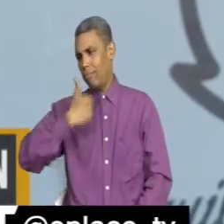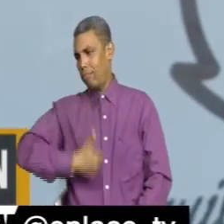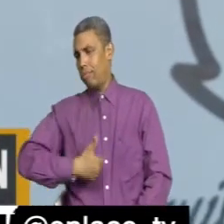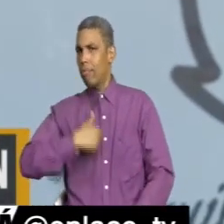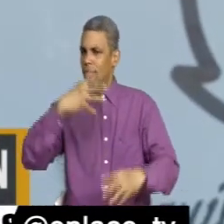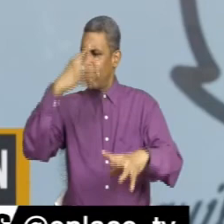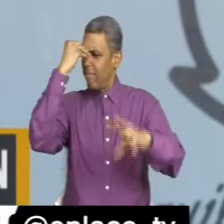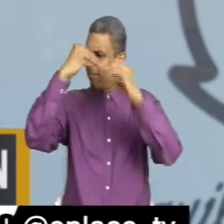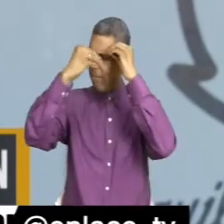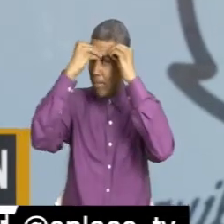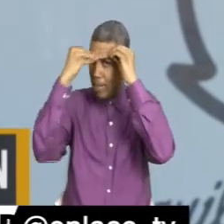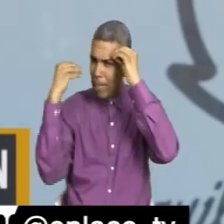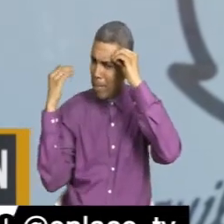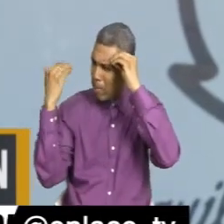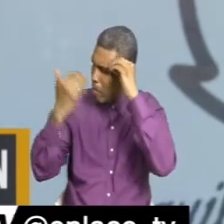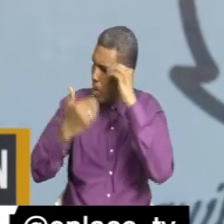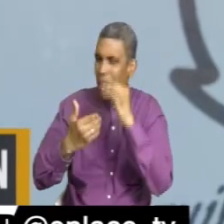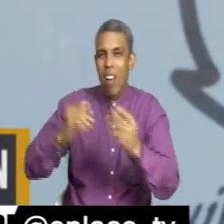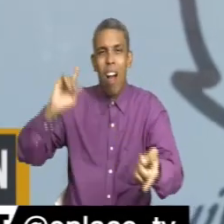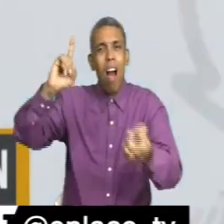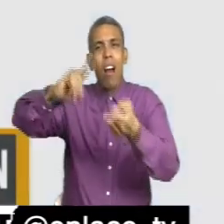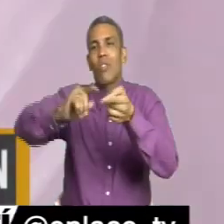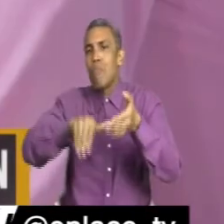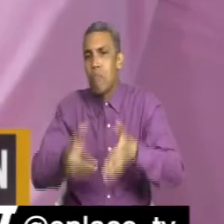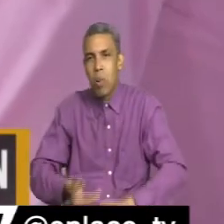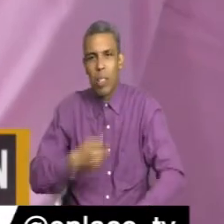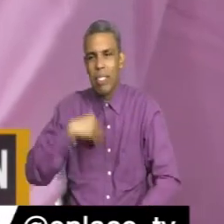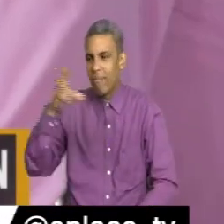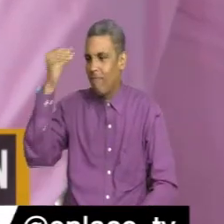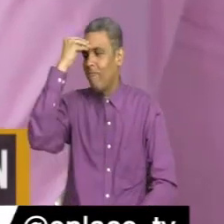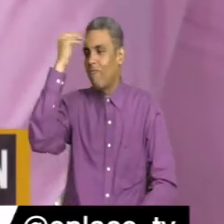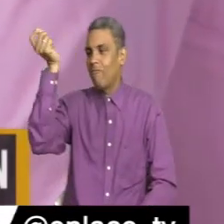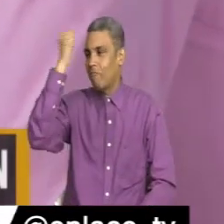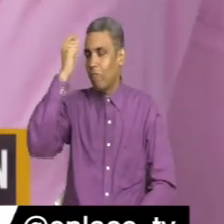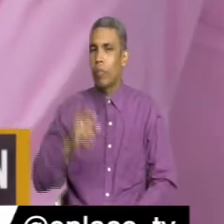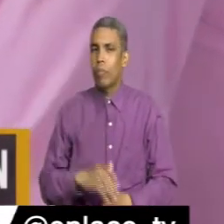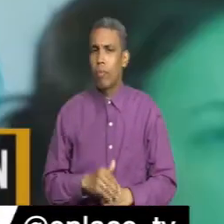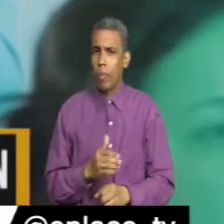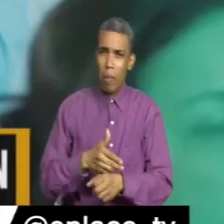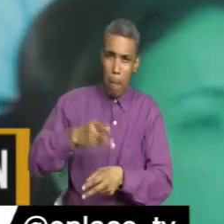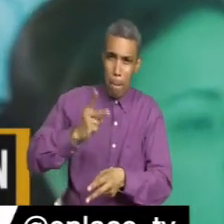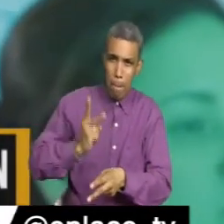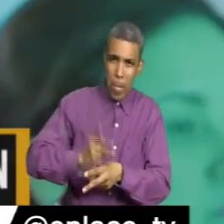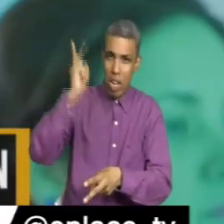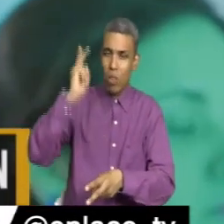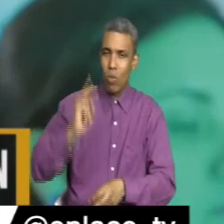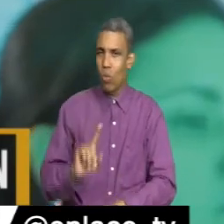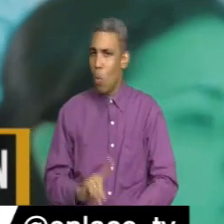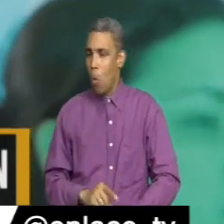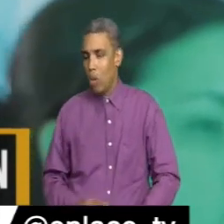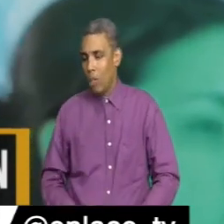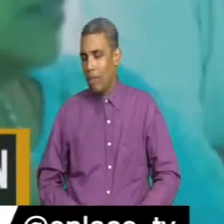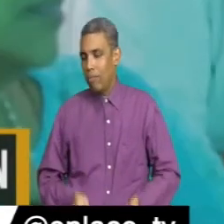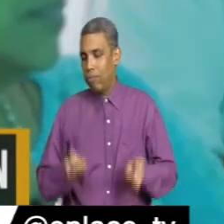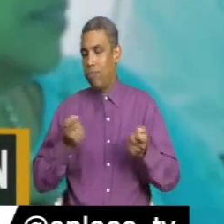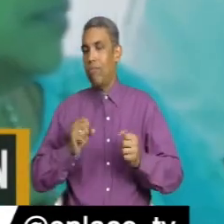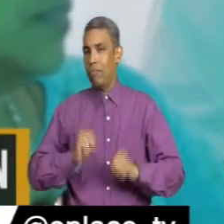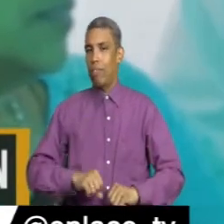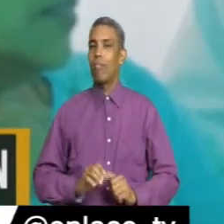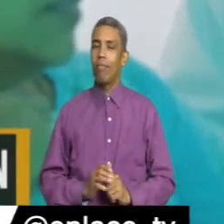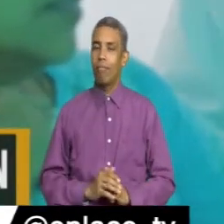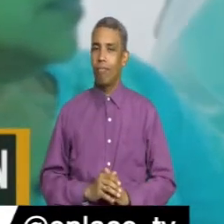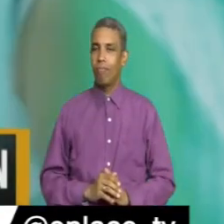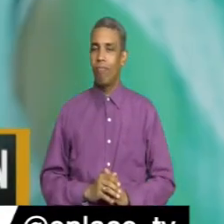pues no estamos exentos a cualquier peligro o situación que se nos presente. Entonces no estar esperanzado que solo sean los que